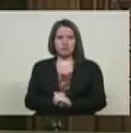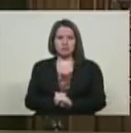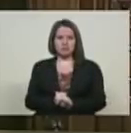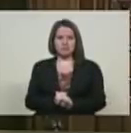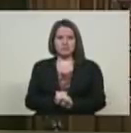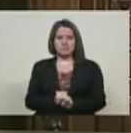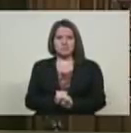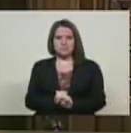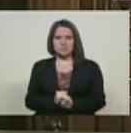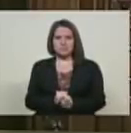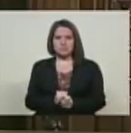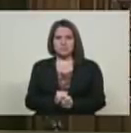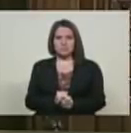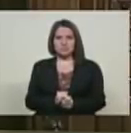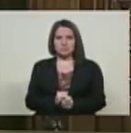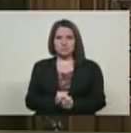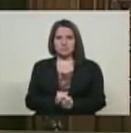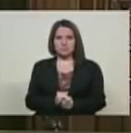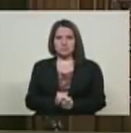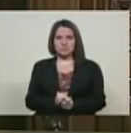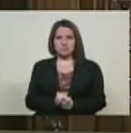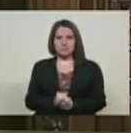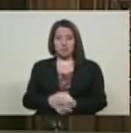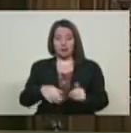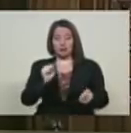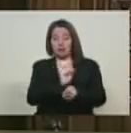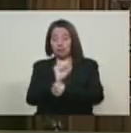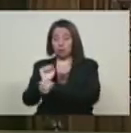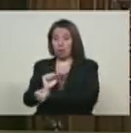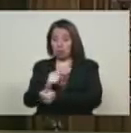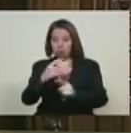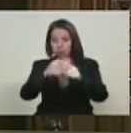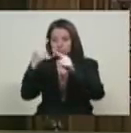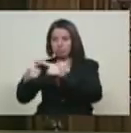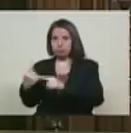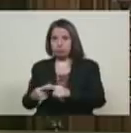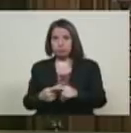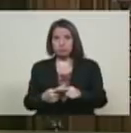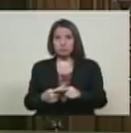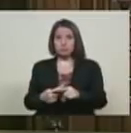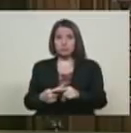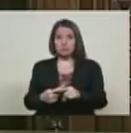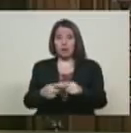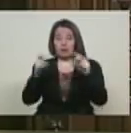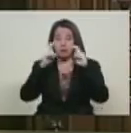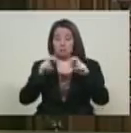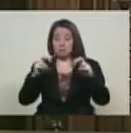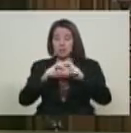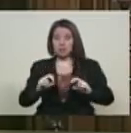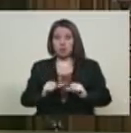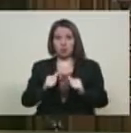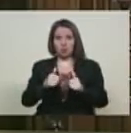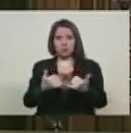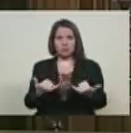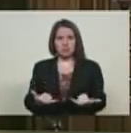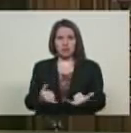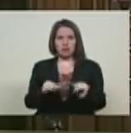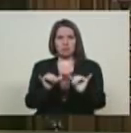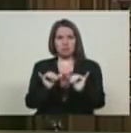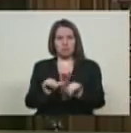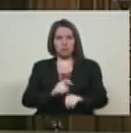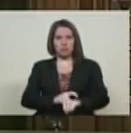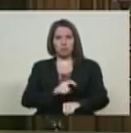capturados, convictos y confesos, capturados infraganti, en esta investigación que arrancó en el mismo momento